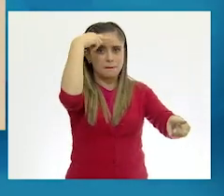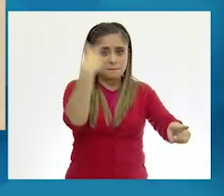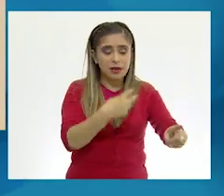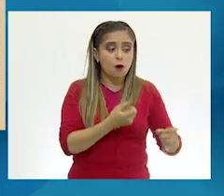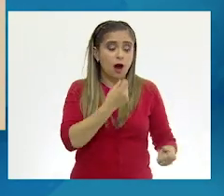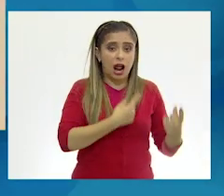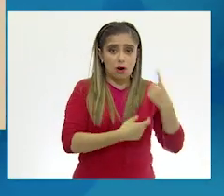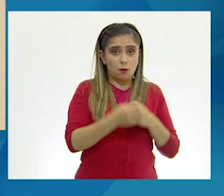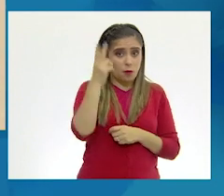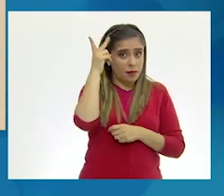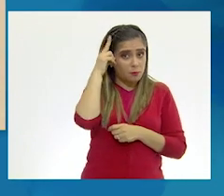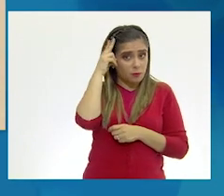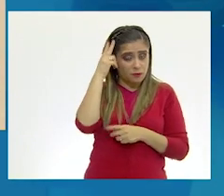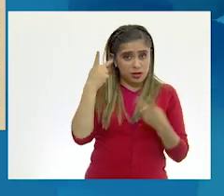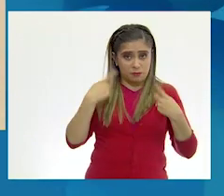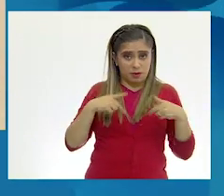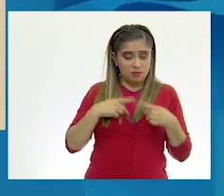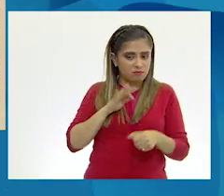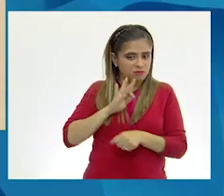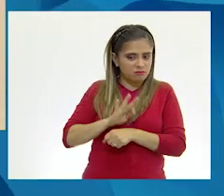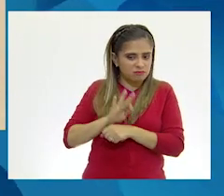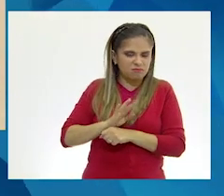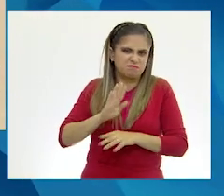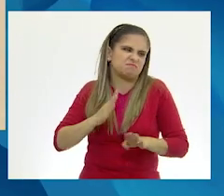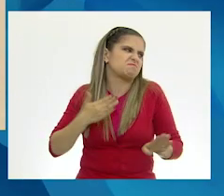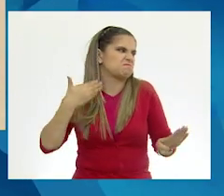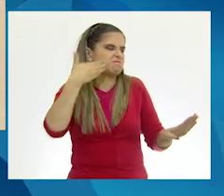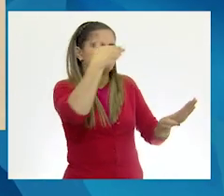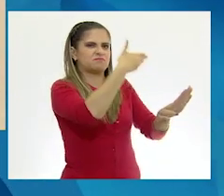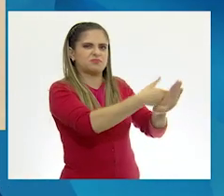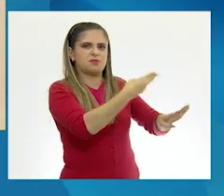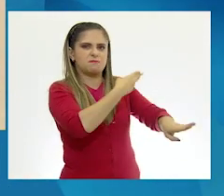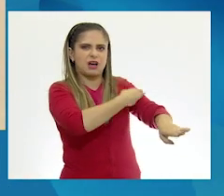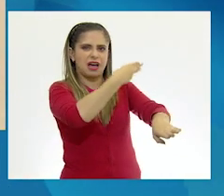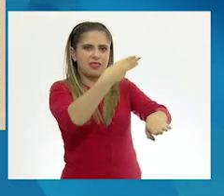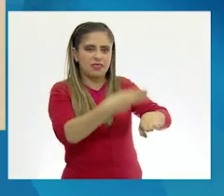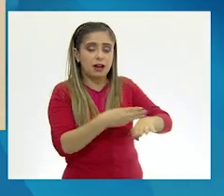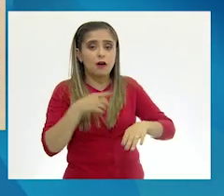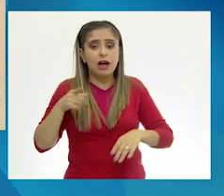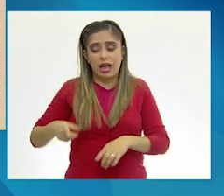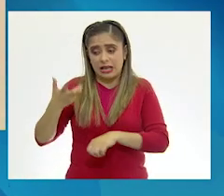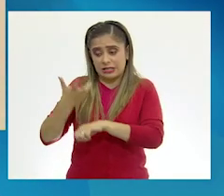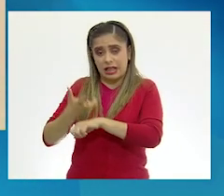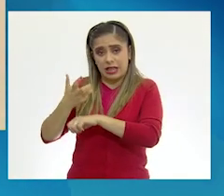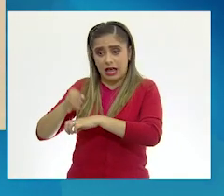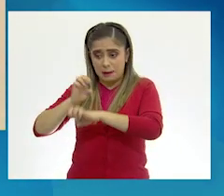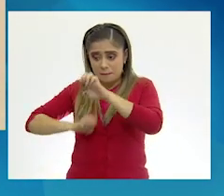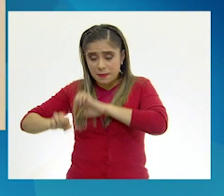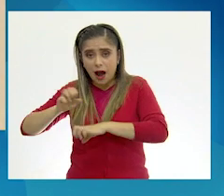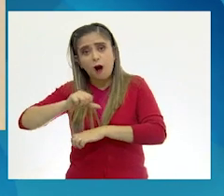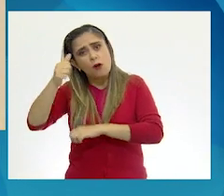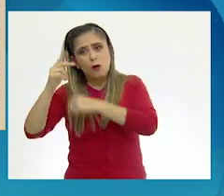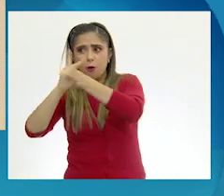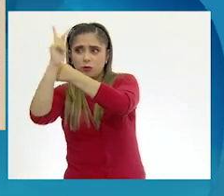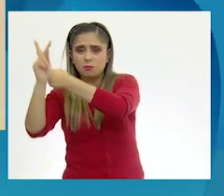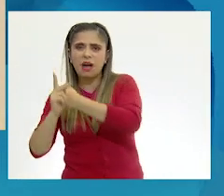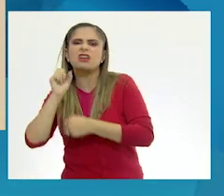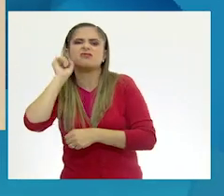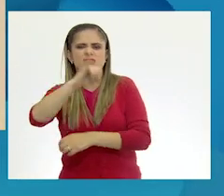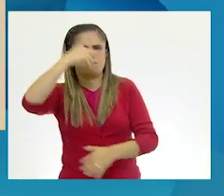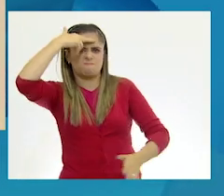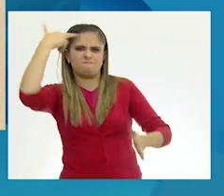porfirismo, se levantó en armas contra Madero. El embajador de Estados Unidos y otros extranjeros apoyaron la